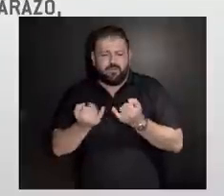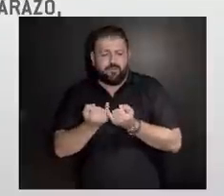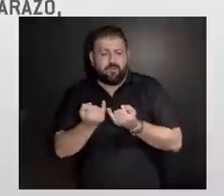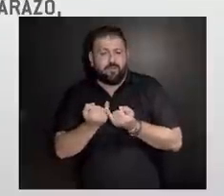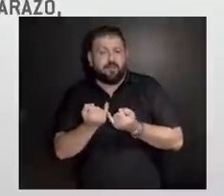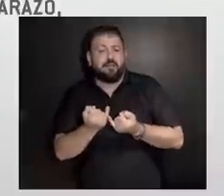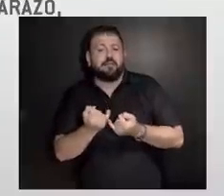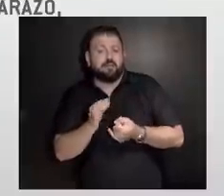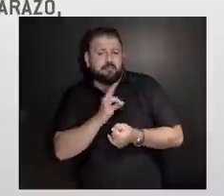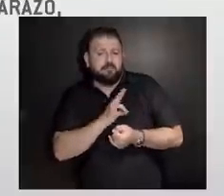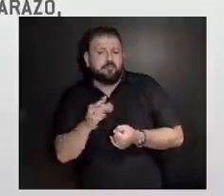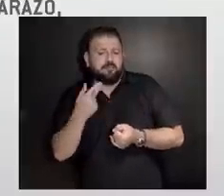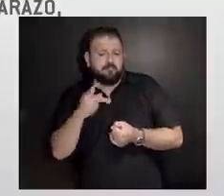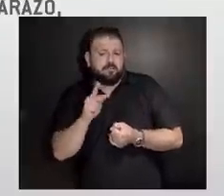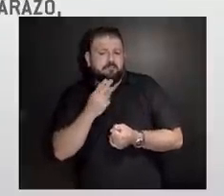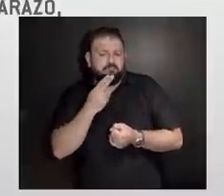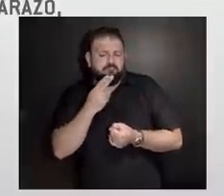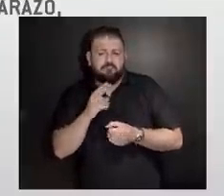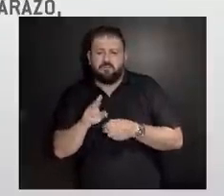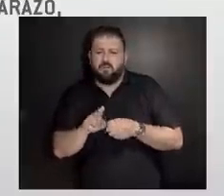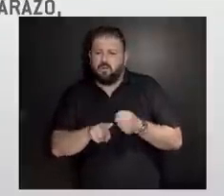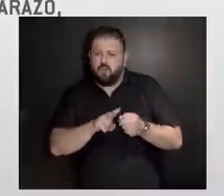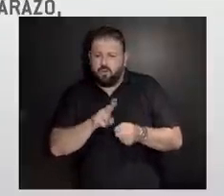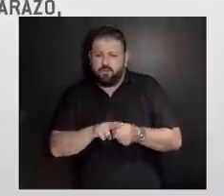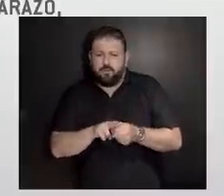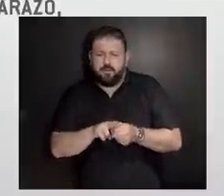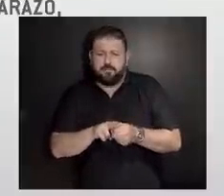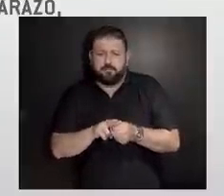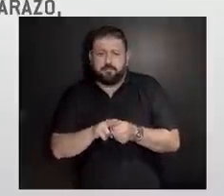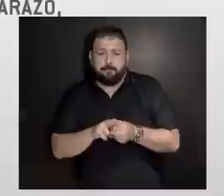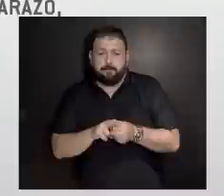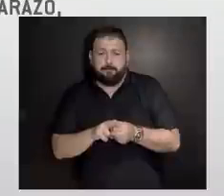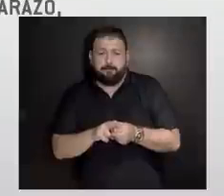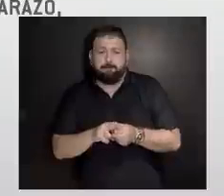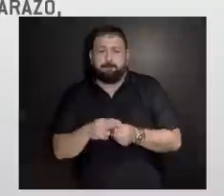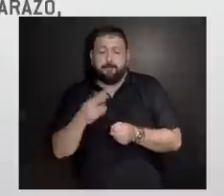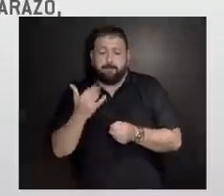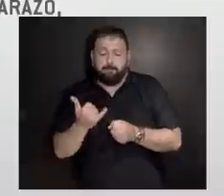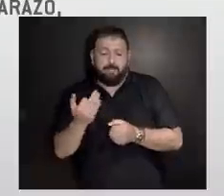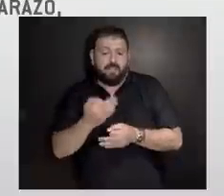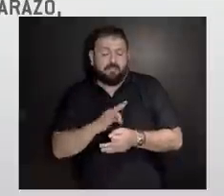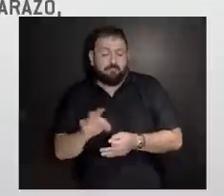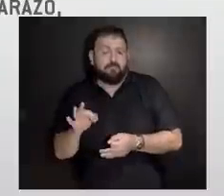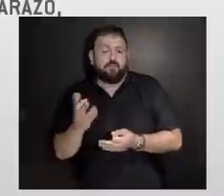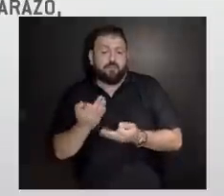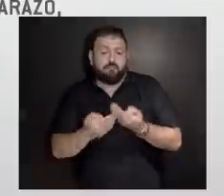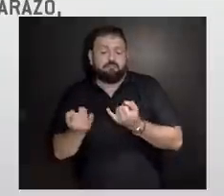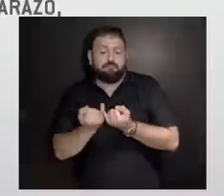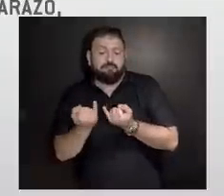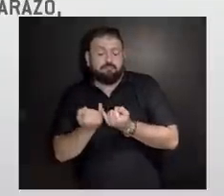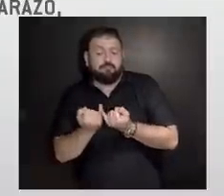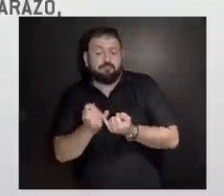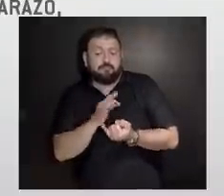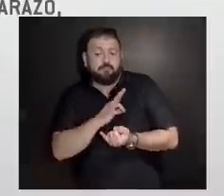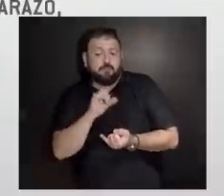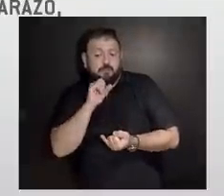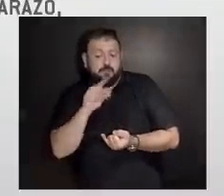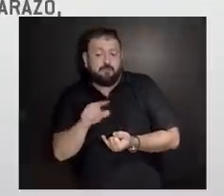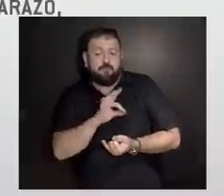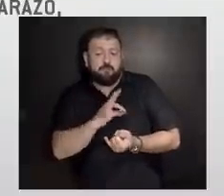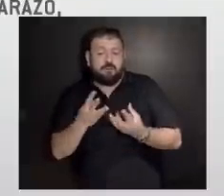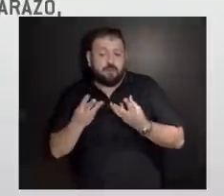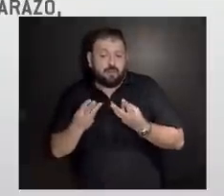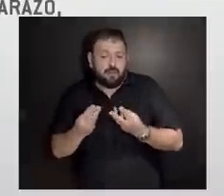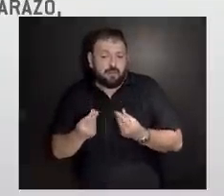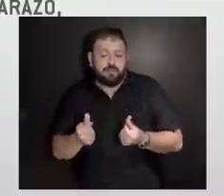manera pues normal o funcional como tal, y posteriormente puede desencadenar también el desgaste de